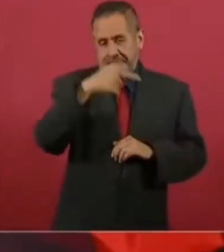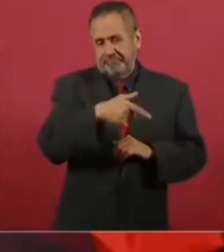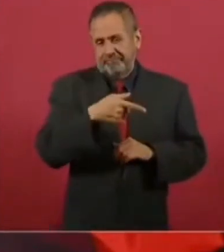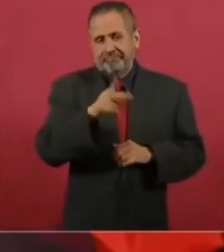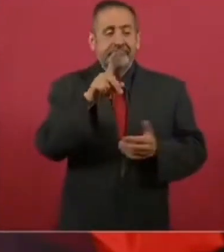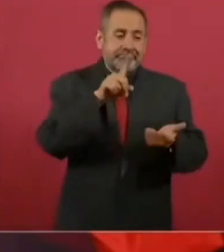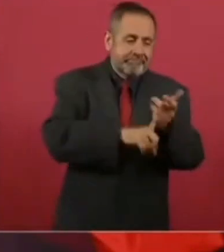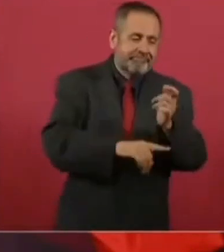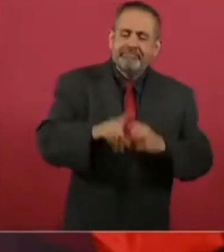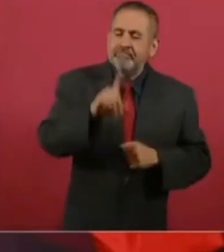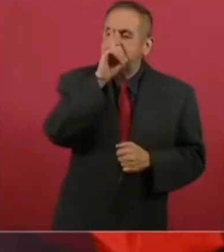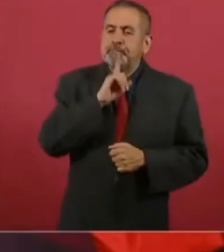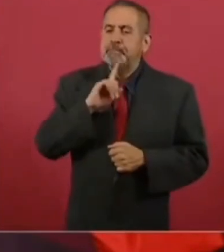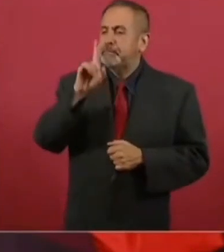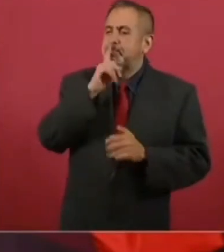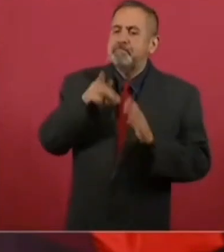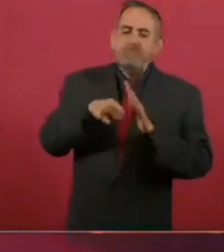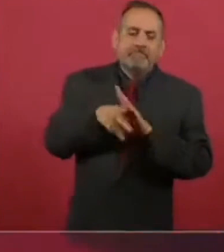pero mentiroso.